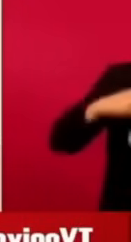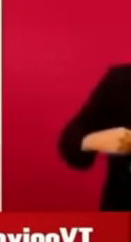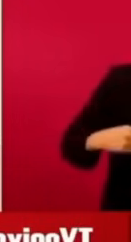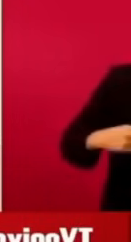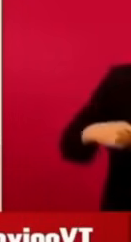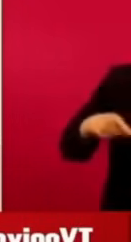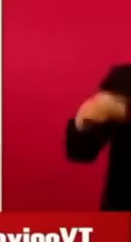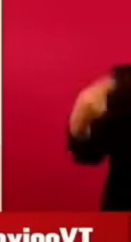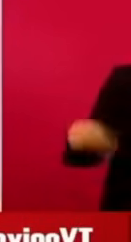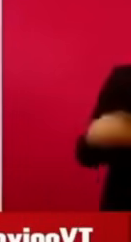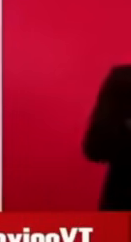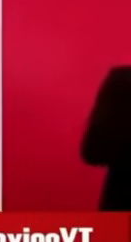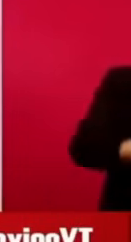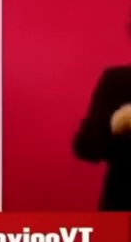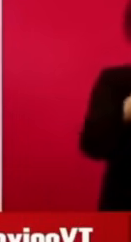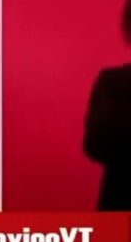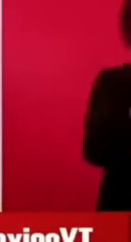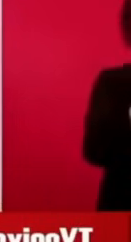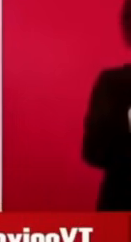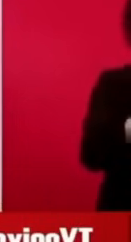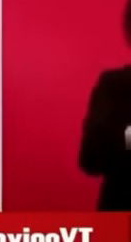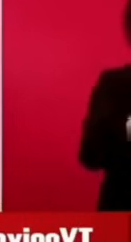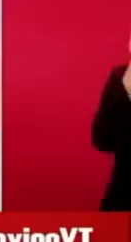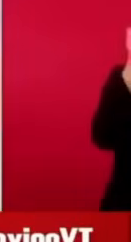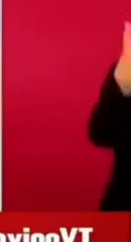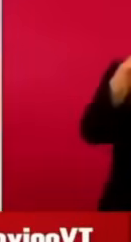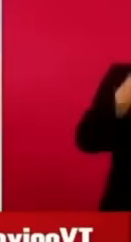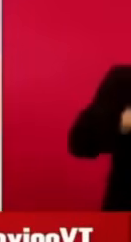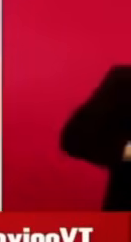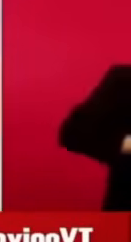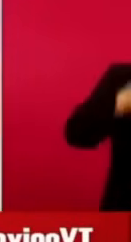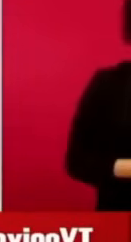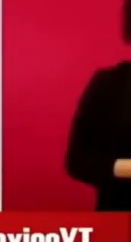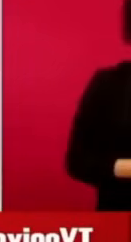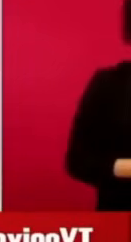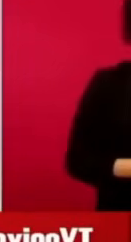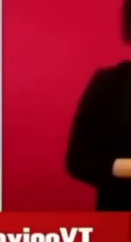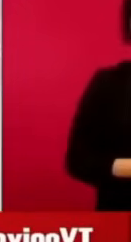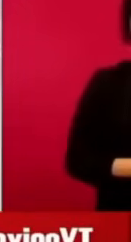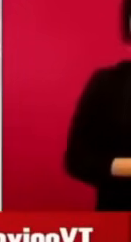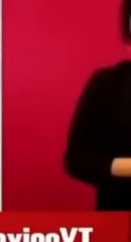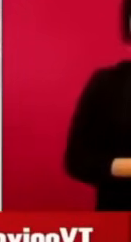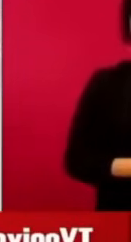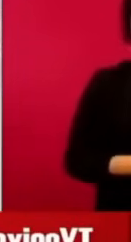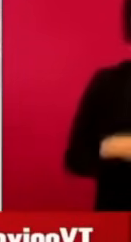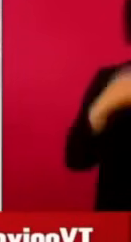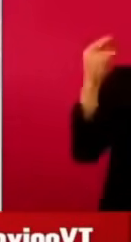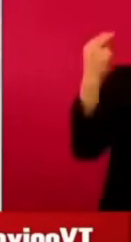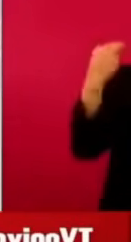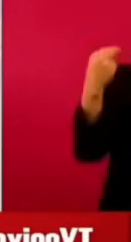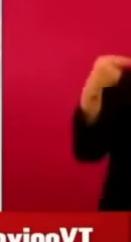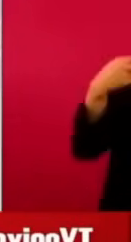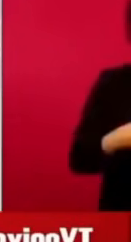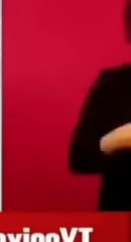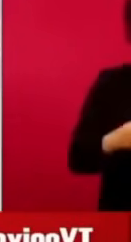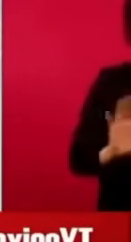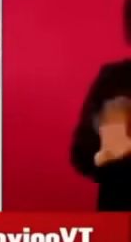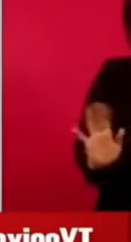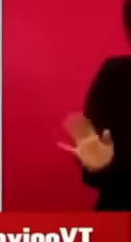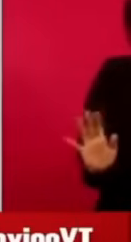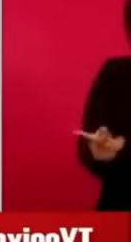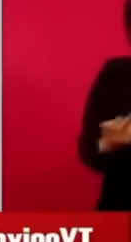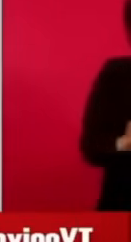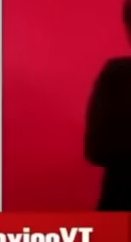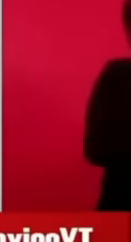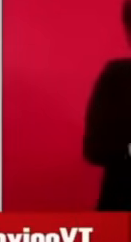me eligió el pueblo. Esto no funciona de esta manera y una vez más queda demostrado